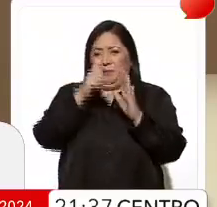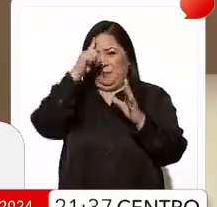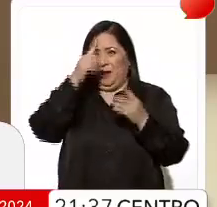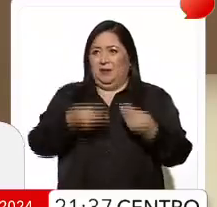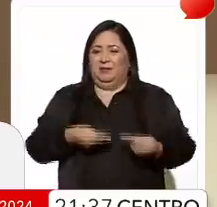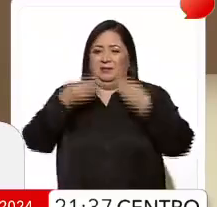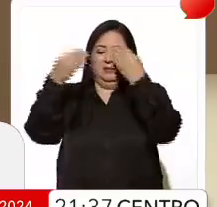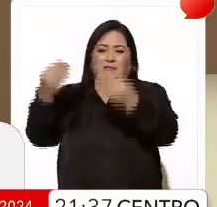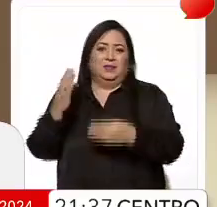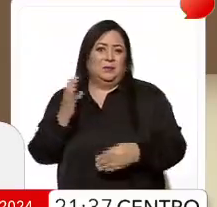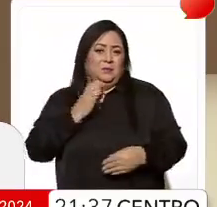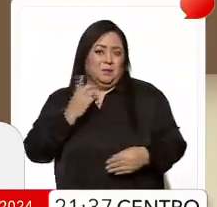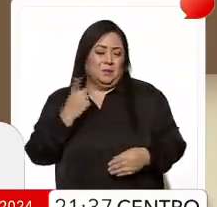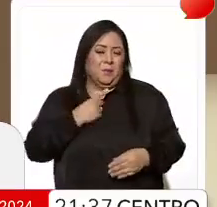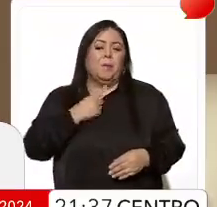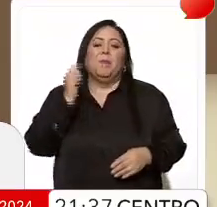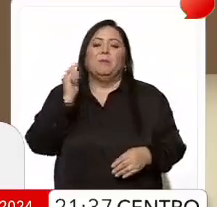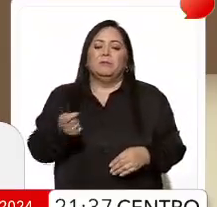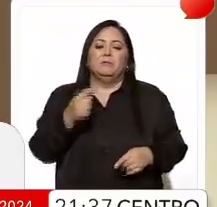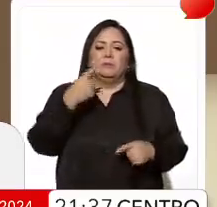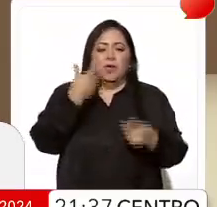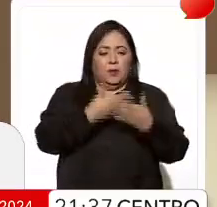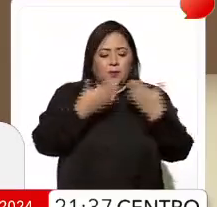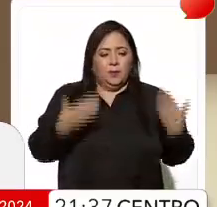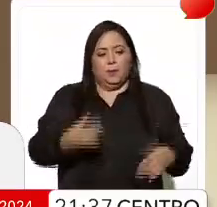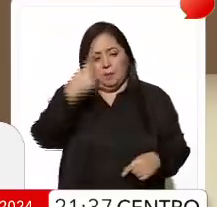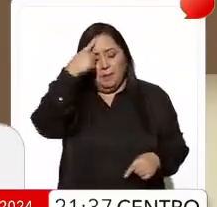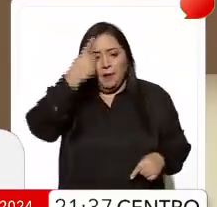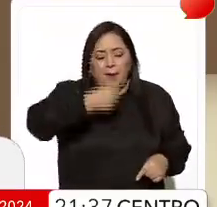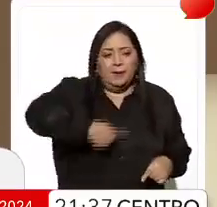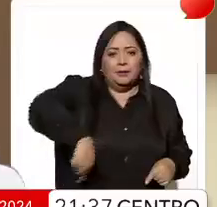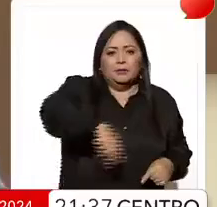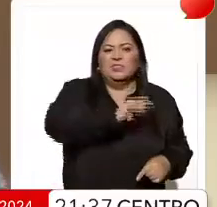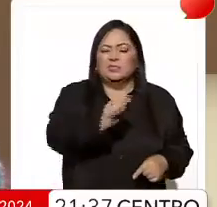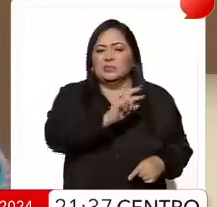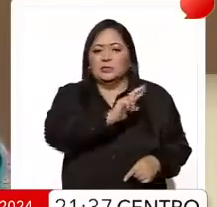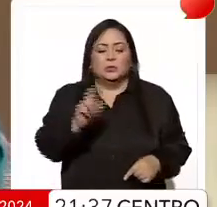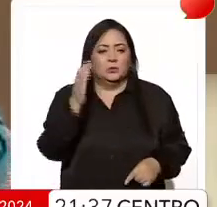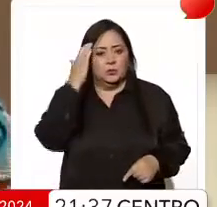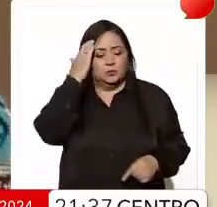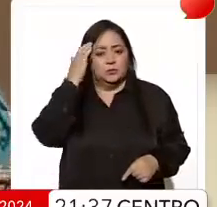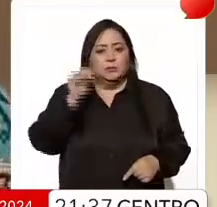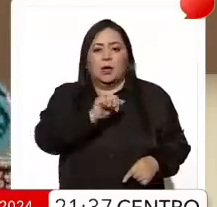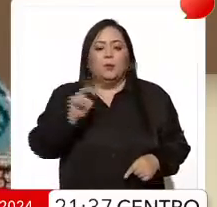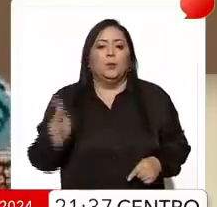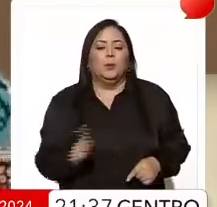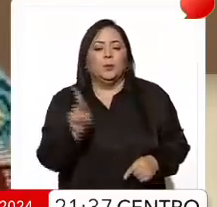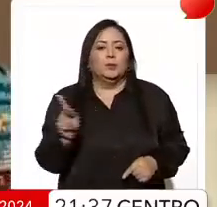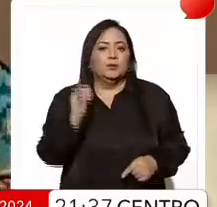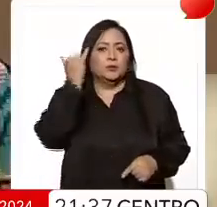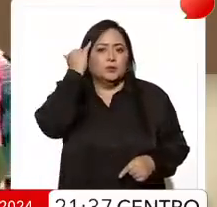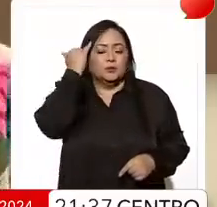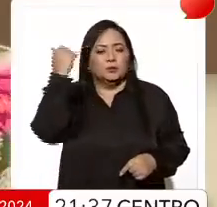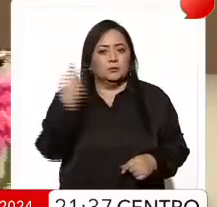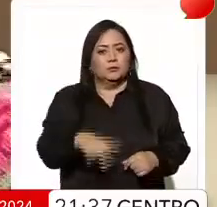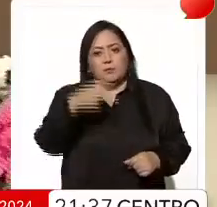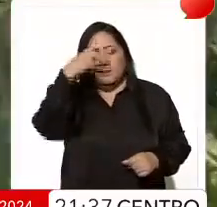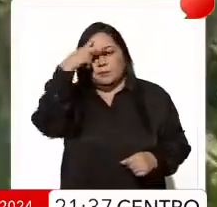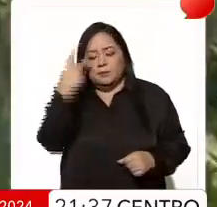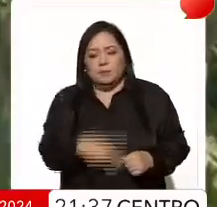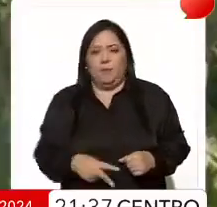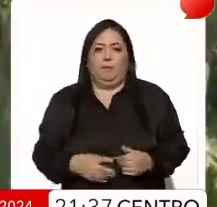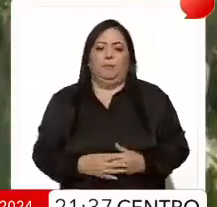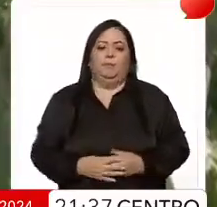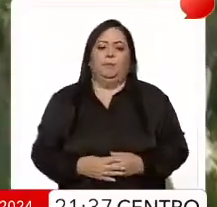pasar por el congreso es la que le da autonomía reconocimiento a los pueblos indígenas de